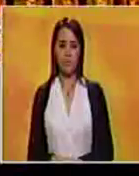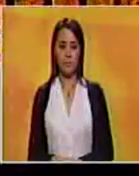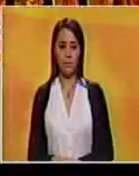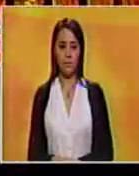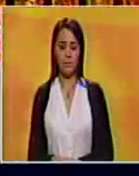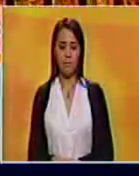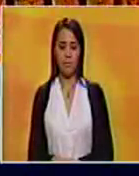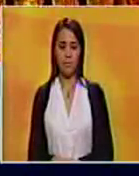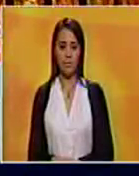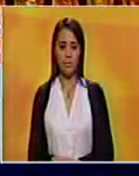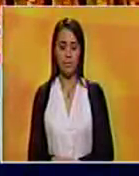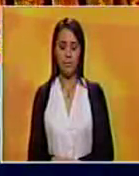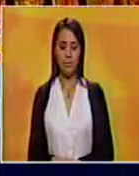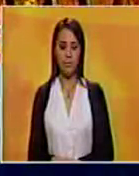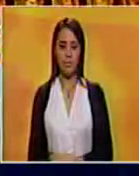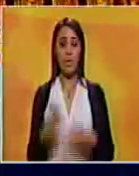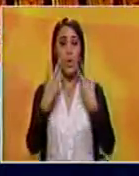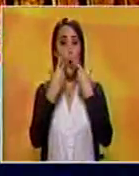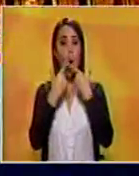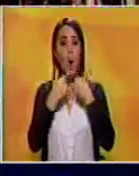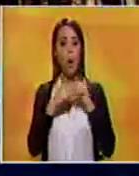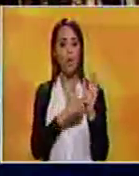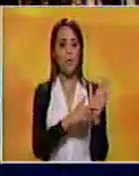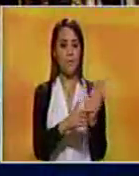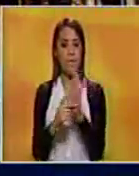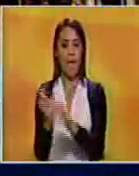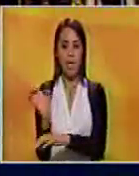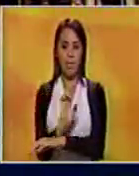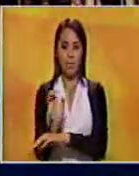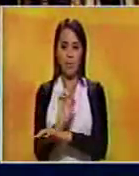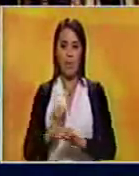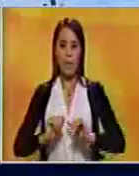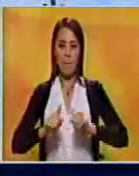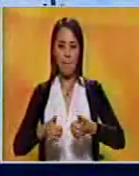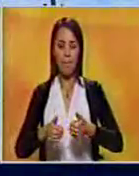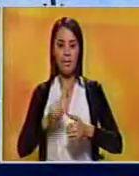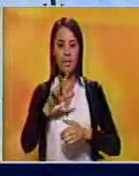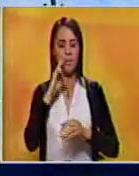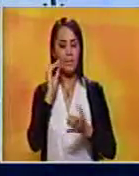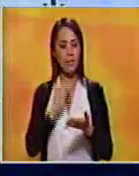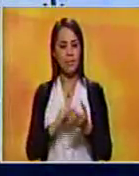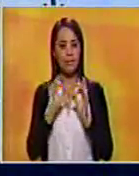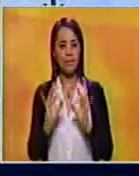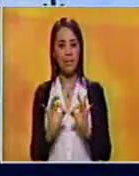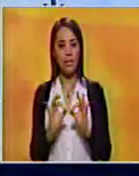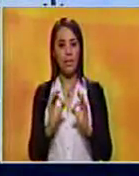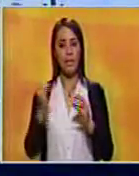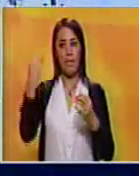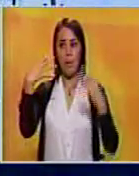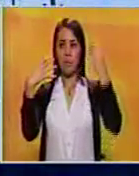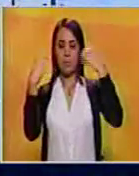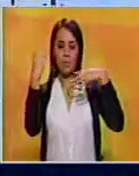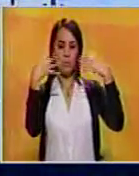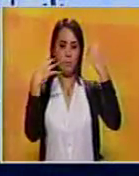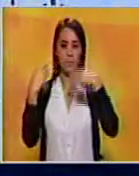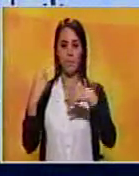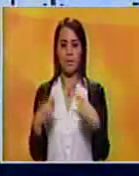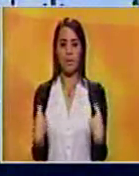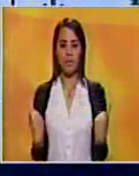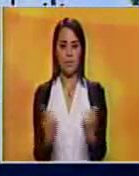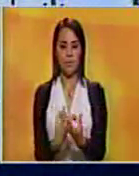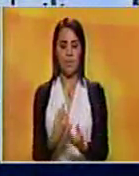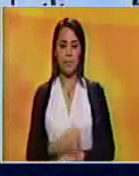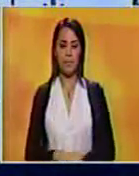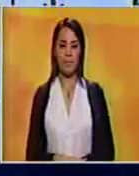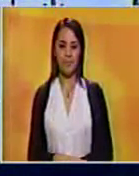Y los dejamos con coloridas imágenes de Ecuador, donde arrancó la tercera edición de la Fiesta de la Luz en el Centro Histórico de